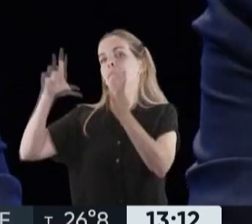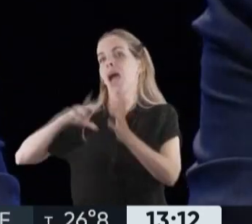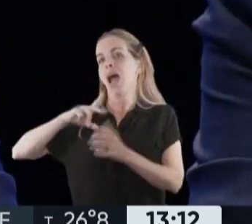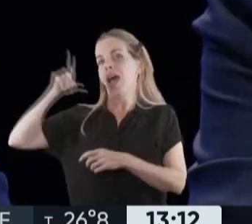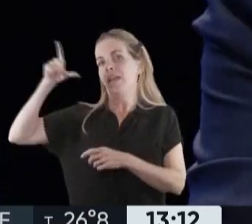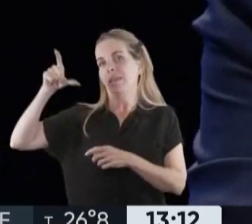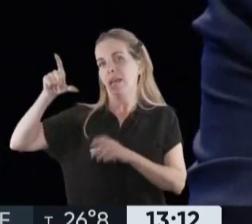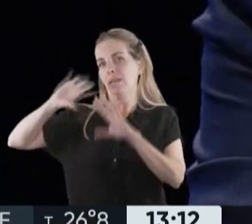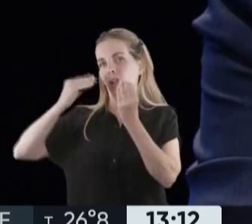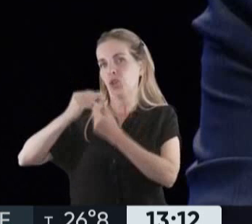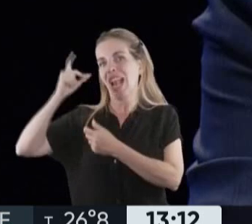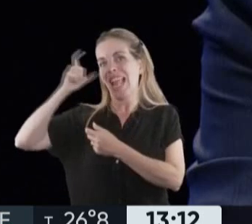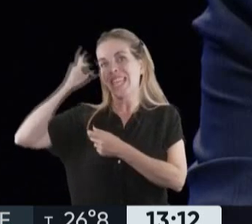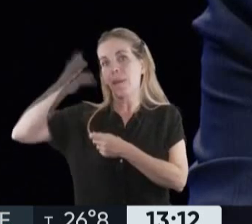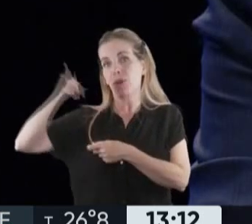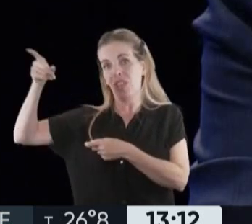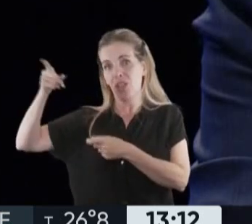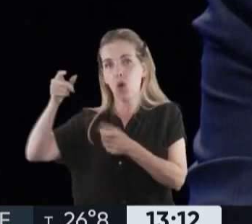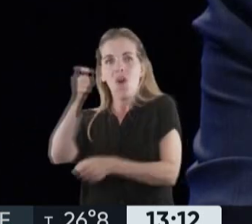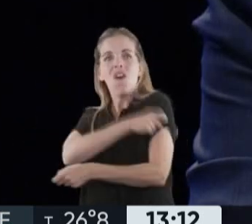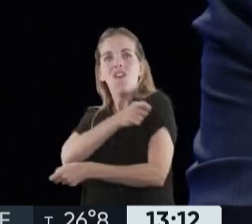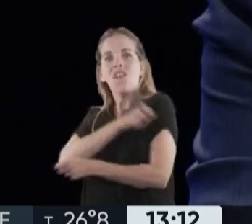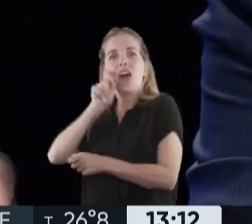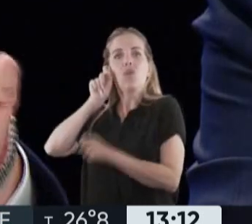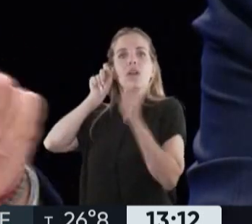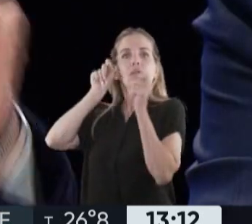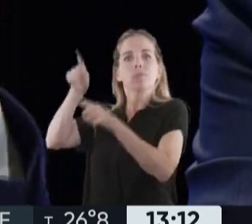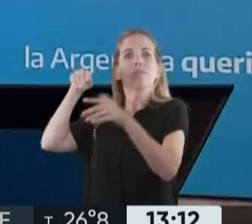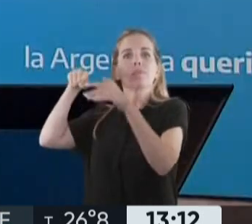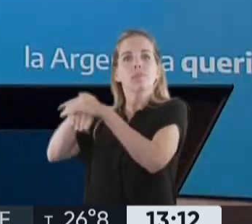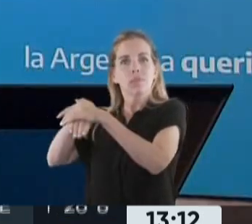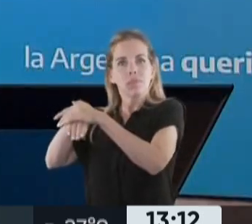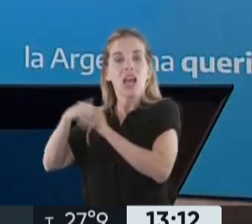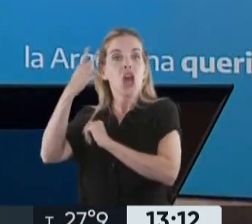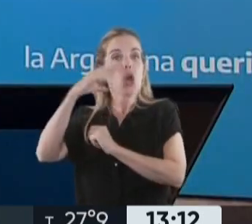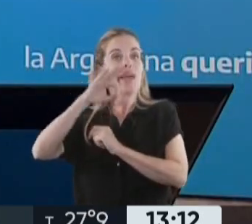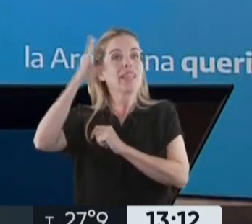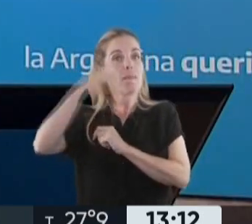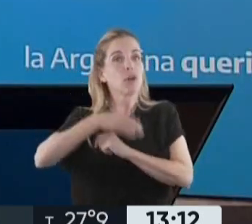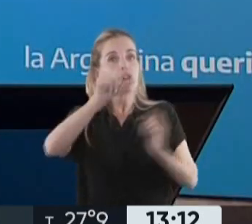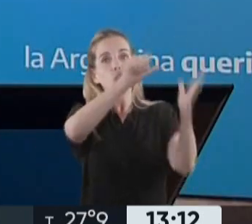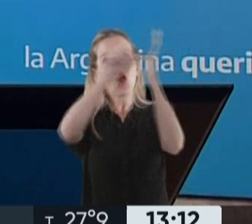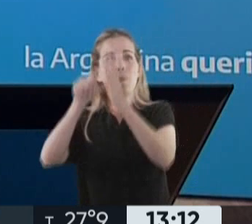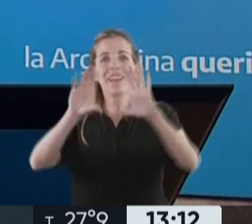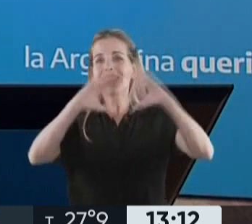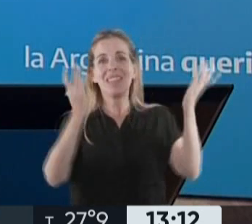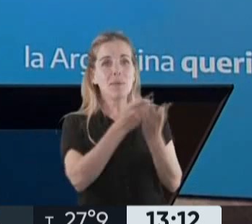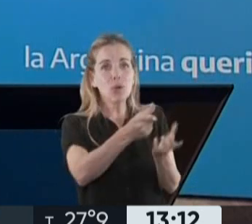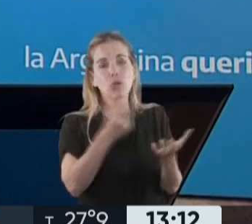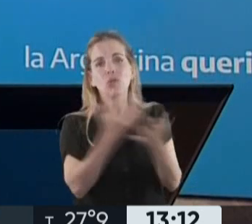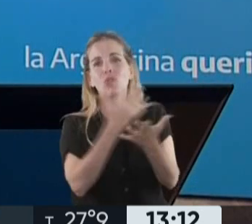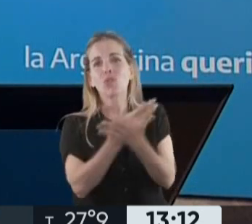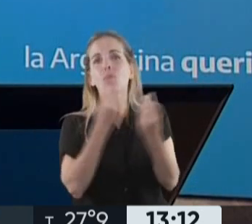guardaron para sí el 90% de las vacunas que se producían. Y el 90% del mundo penaba por tener una